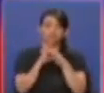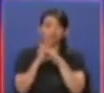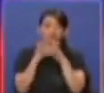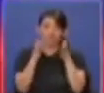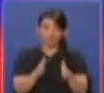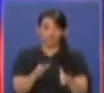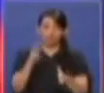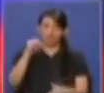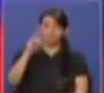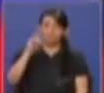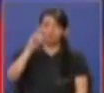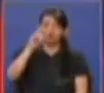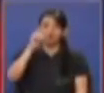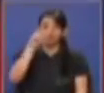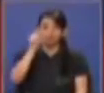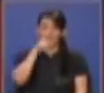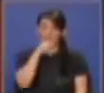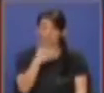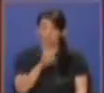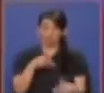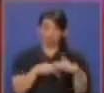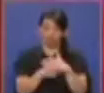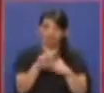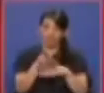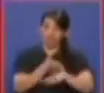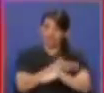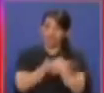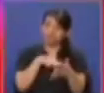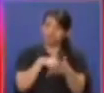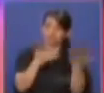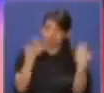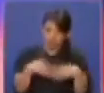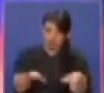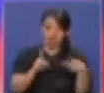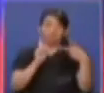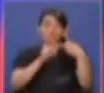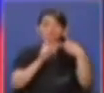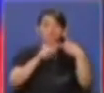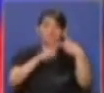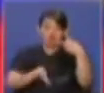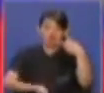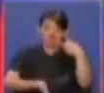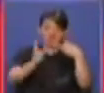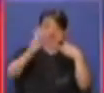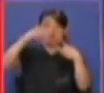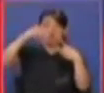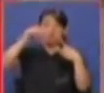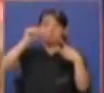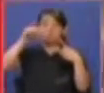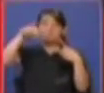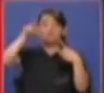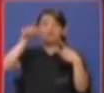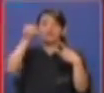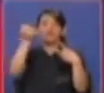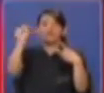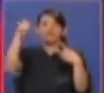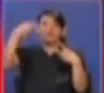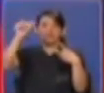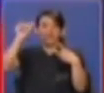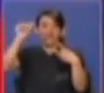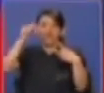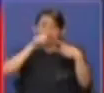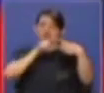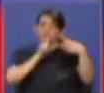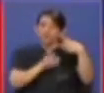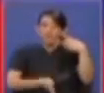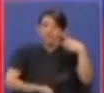alcalde, estuvo en la inauguración de esta vía, y el tramo Paquilla-El Dorado era una vía, al igual que el Dorado Guaycimi, eran